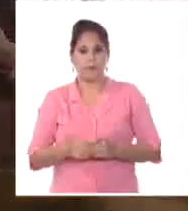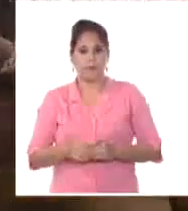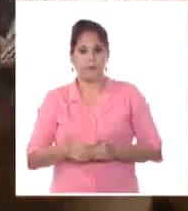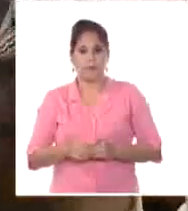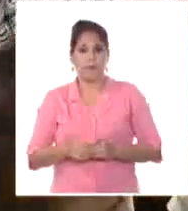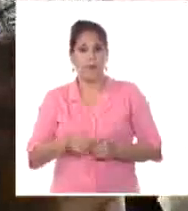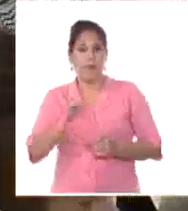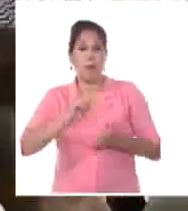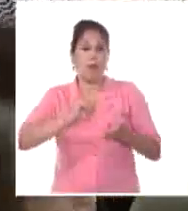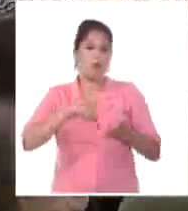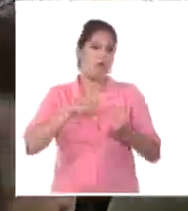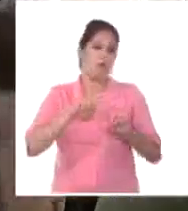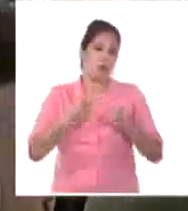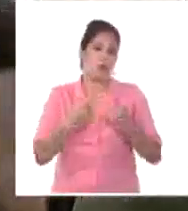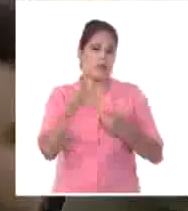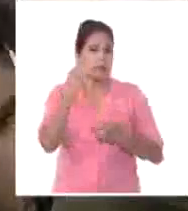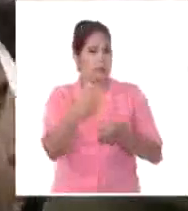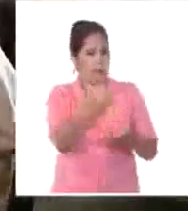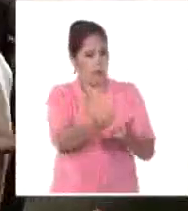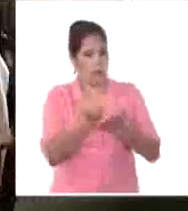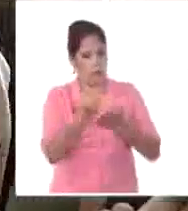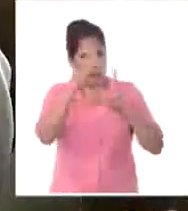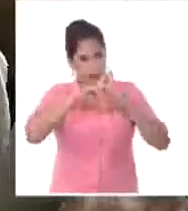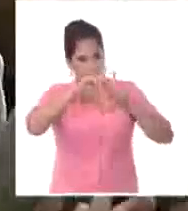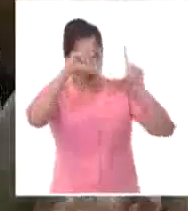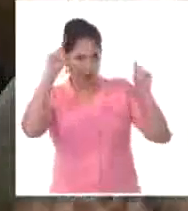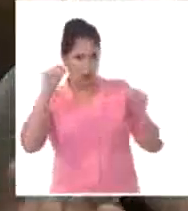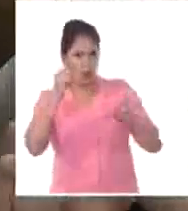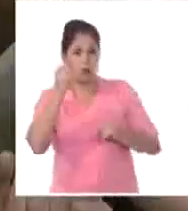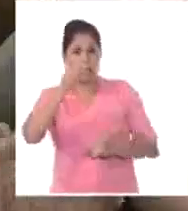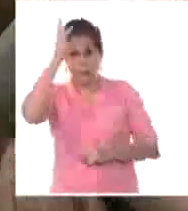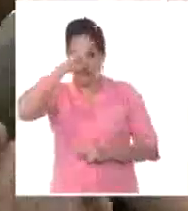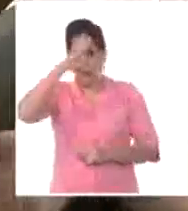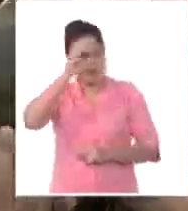por su firme apoyo y solidaridad con la Revolución Cubana.